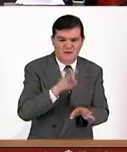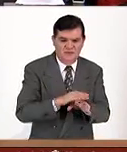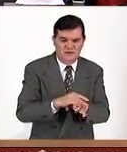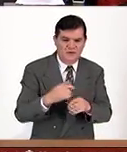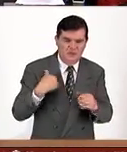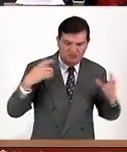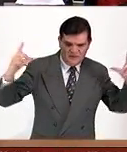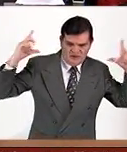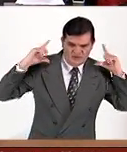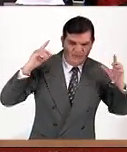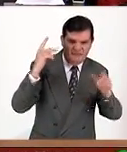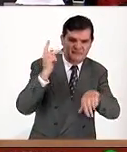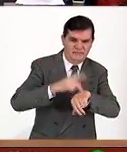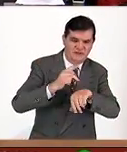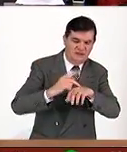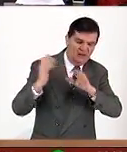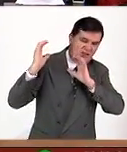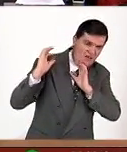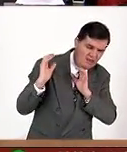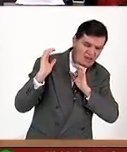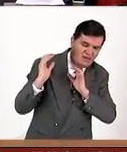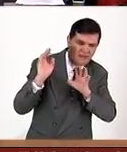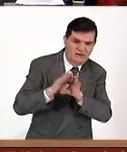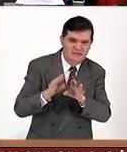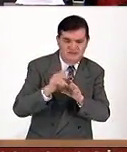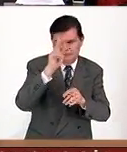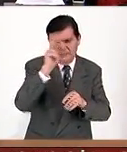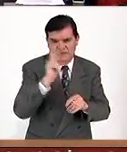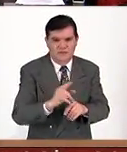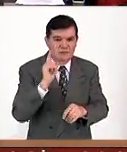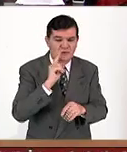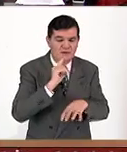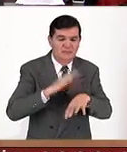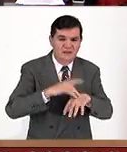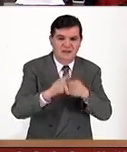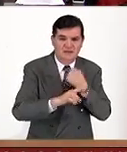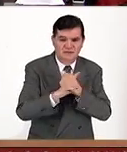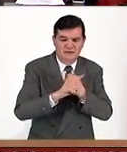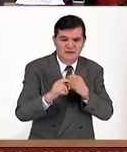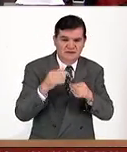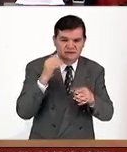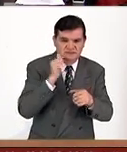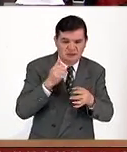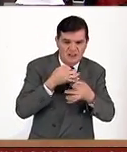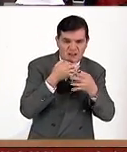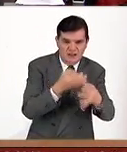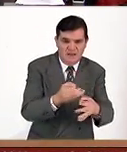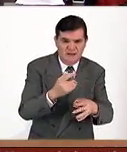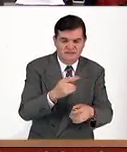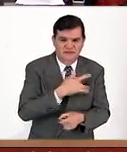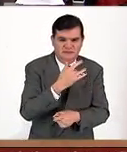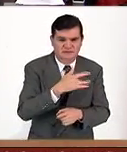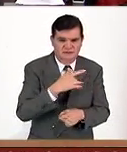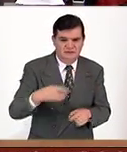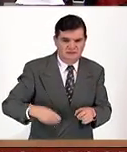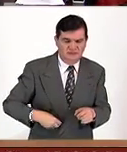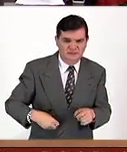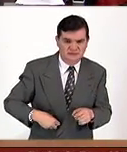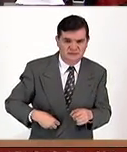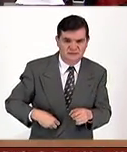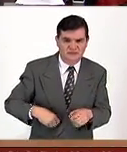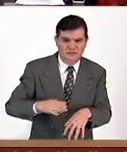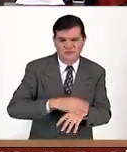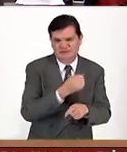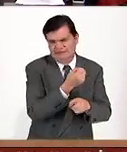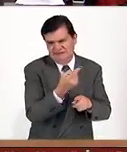con una losa en los Sí, hombros, no. sí, Y las mujeres peor, ¿eh? propensos a sentirnos culpables